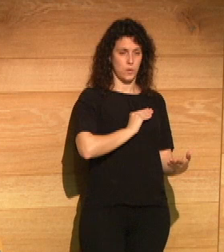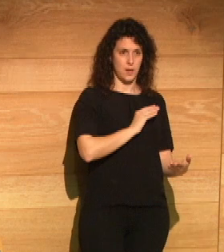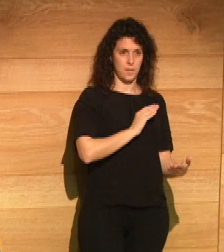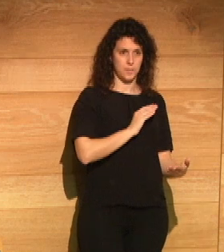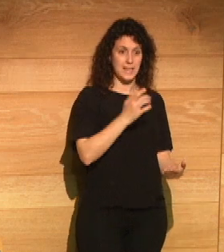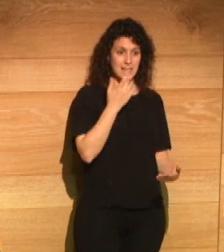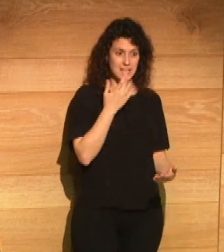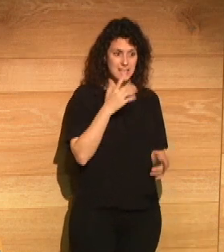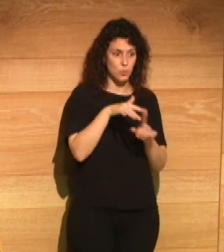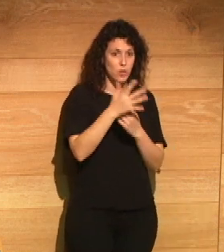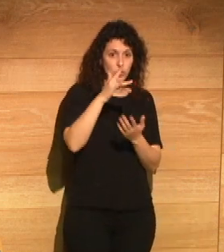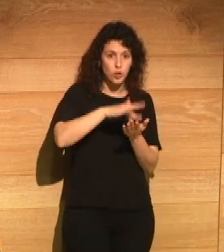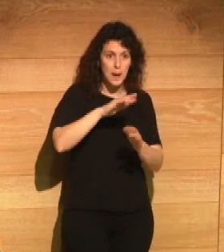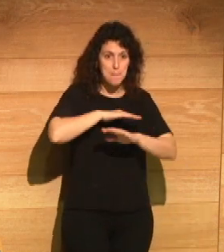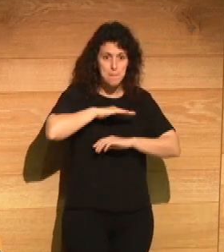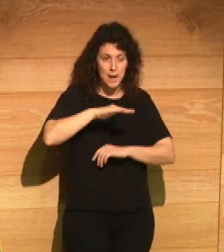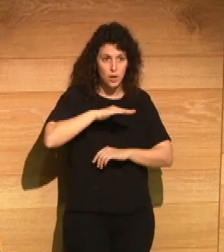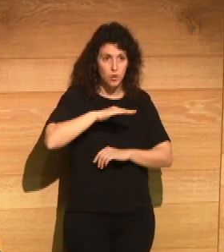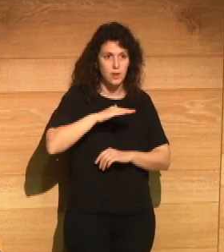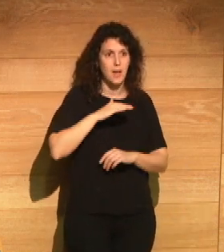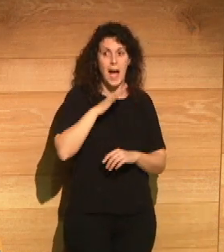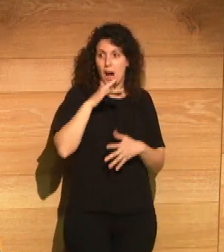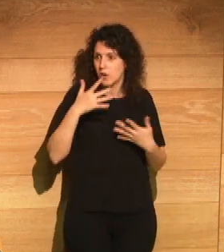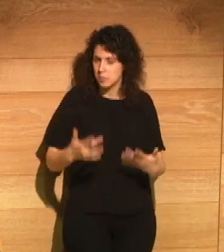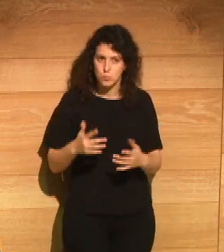si va a pasar algo malo, va a pasar algo malo ahora.